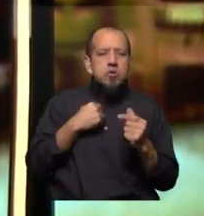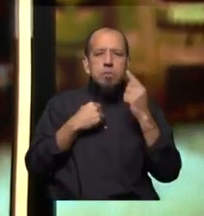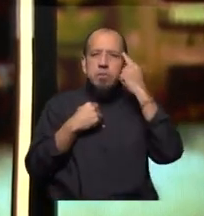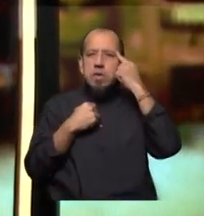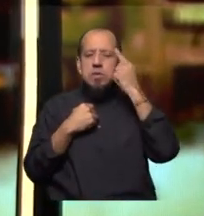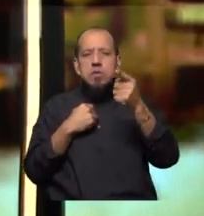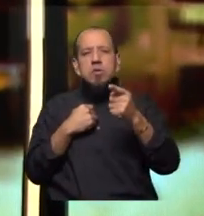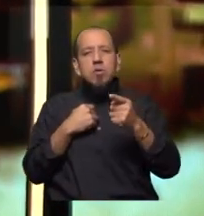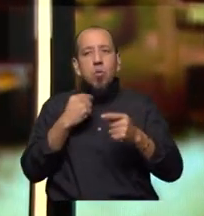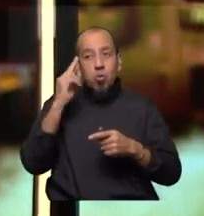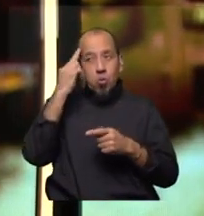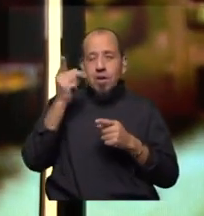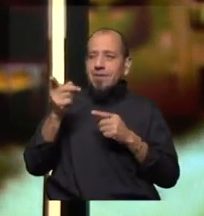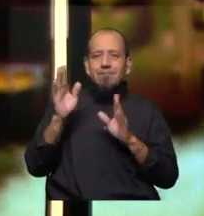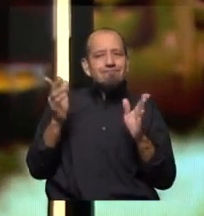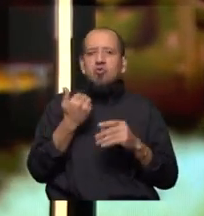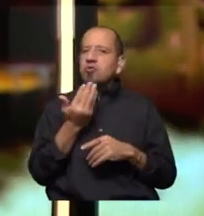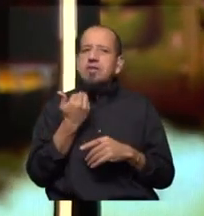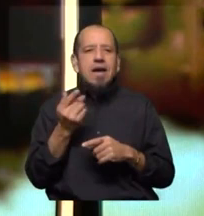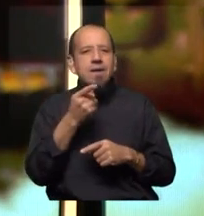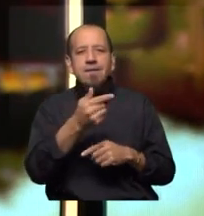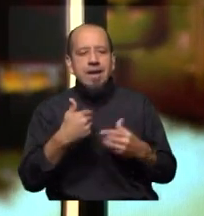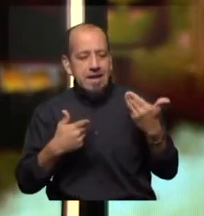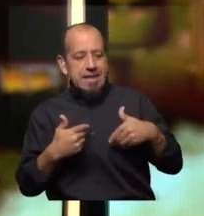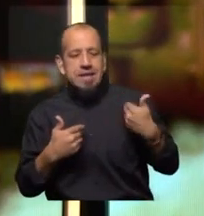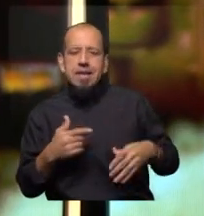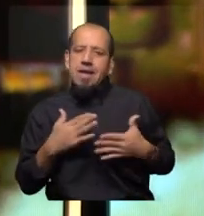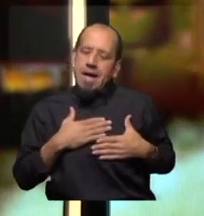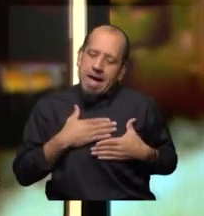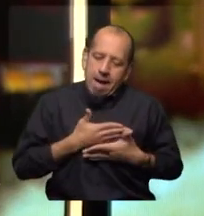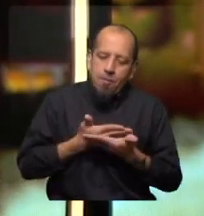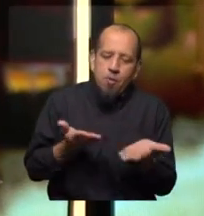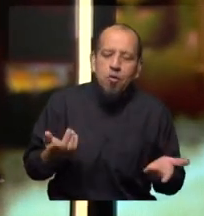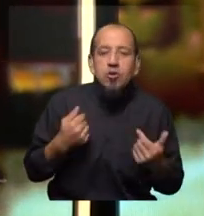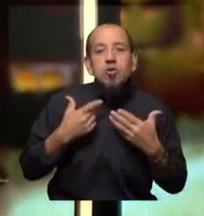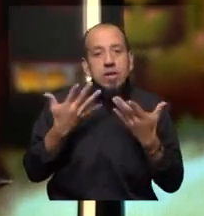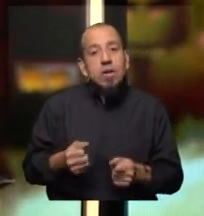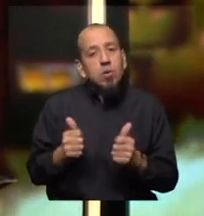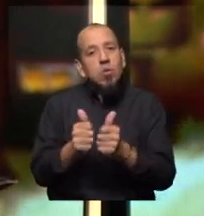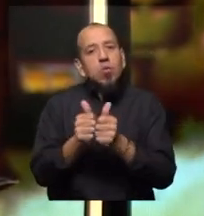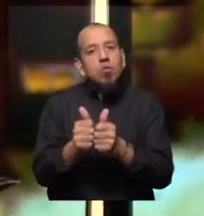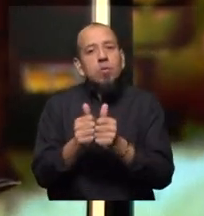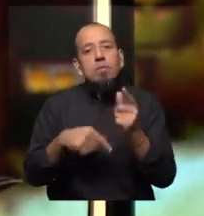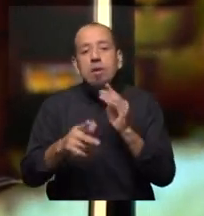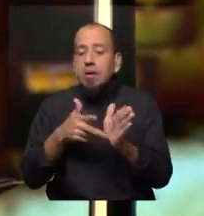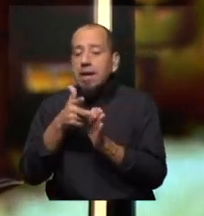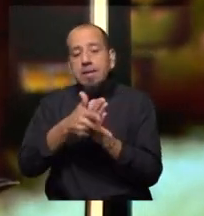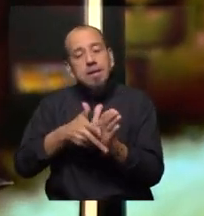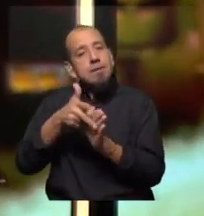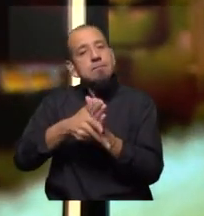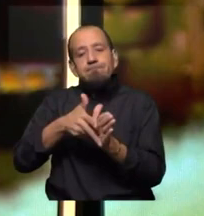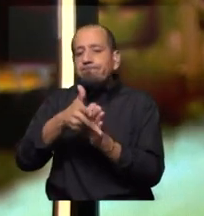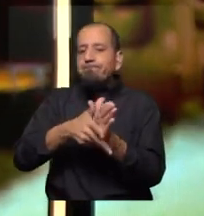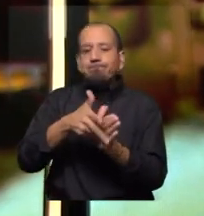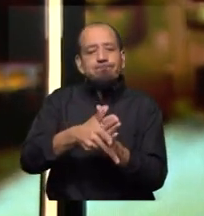uruguayos no tenemos ni idea de cuánto nos quieren los argentinos deseo ir con ellos pero el viejo tren rechifla